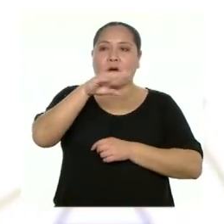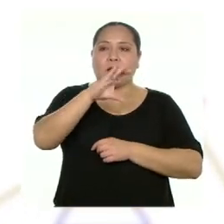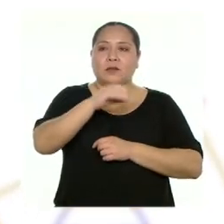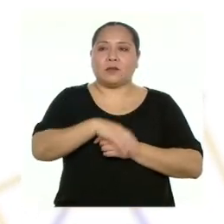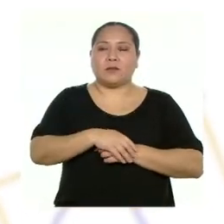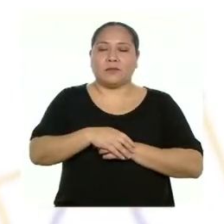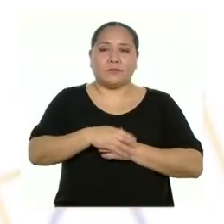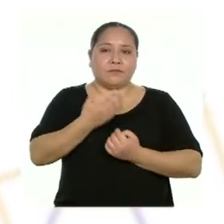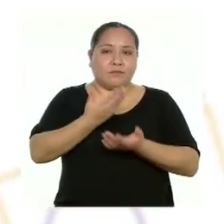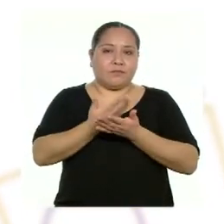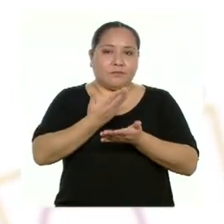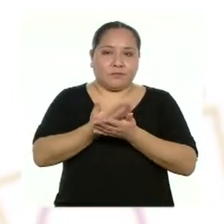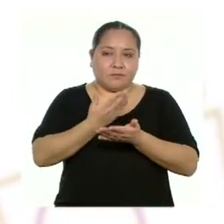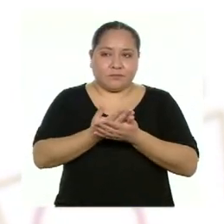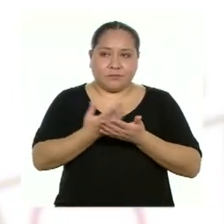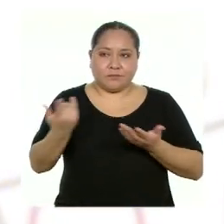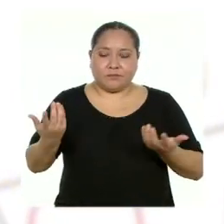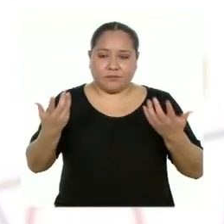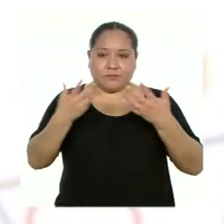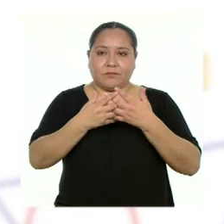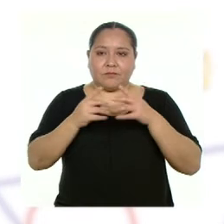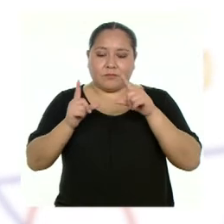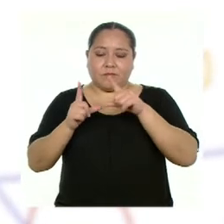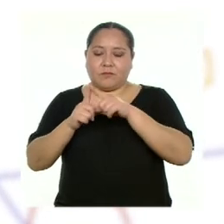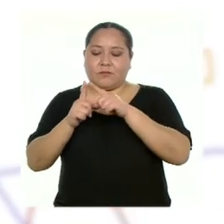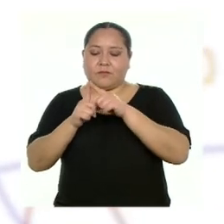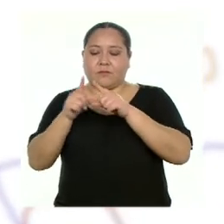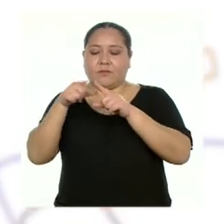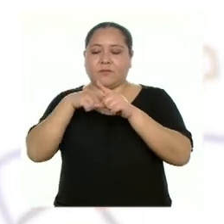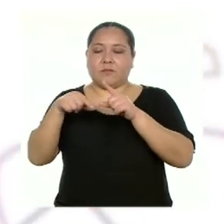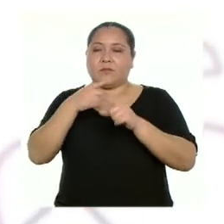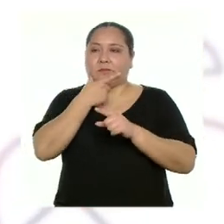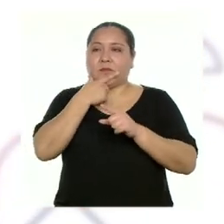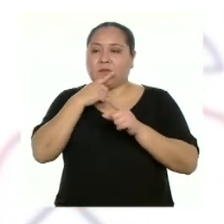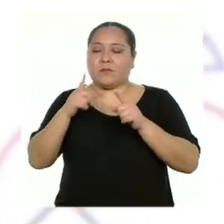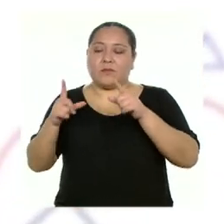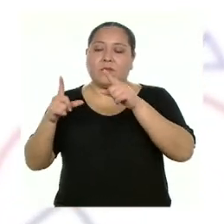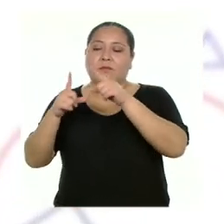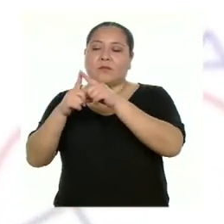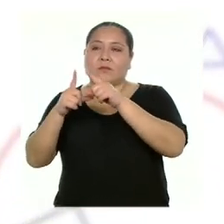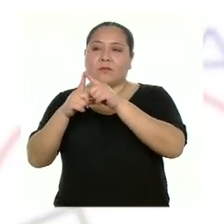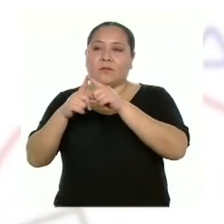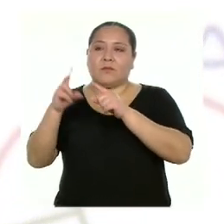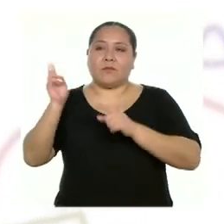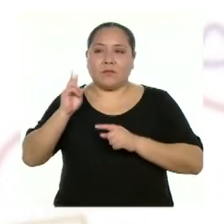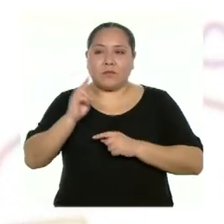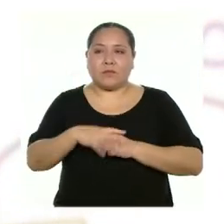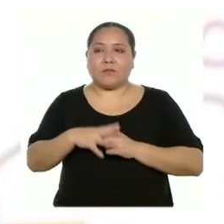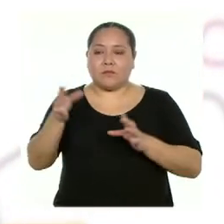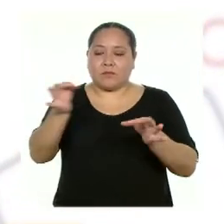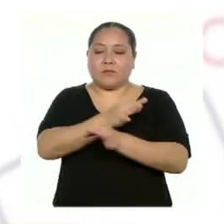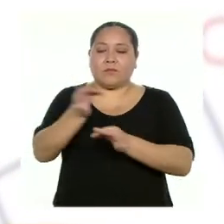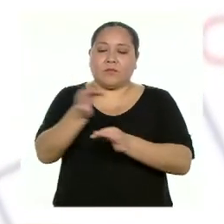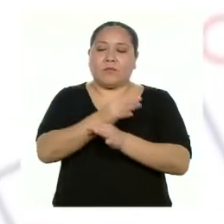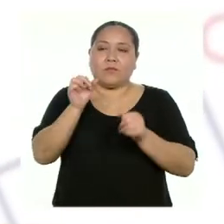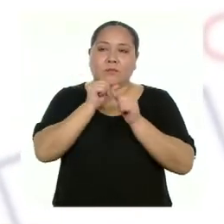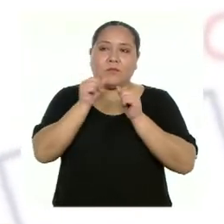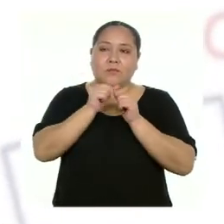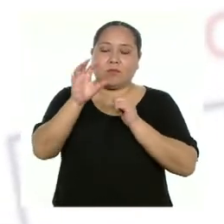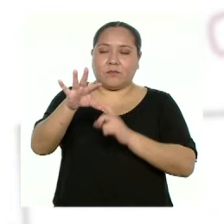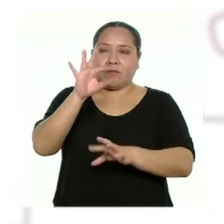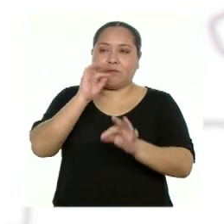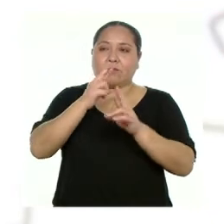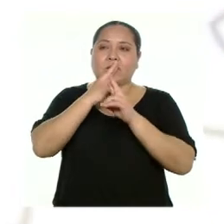división o razón entre los lados del triángulo amarillo y los del verde. Reemplazando los valores, se obtiene el valor que